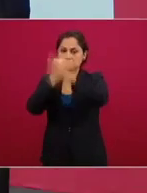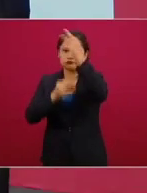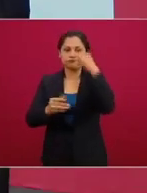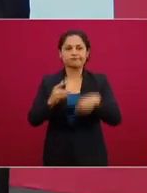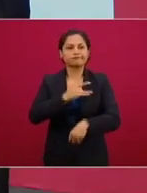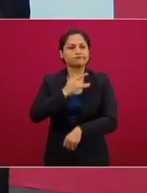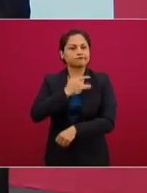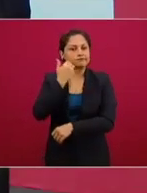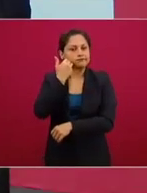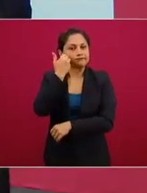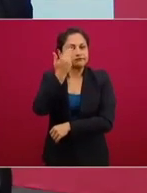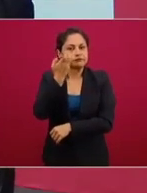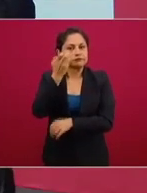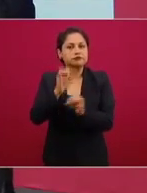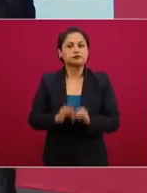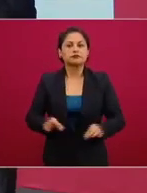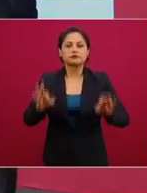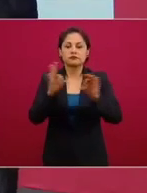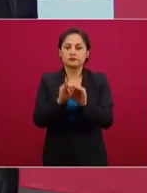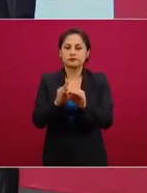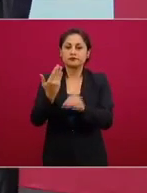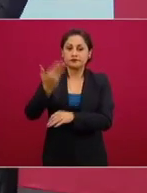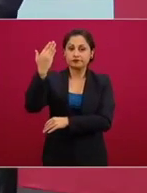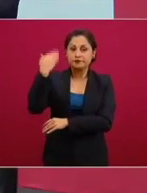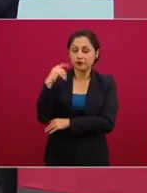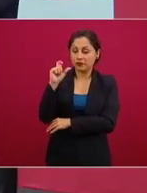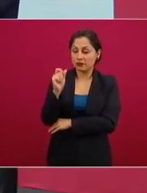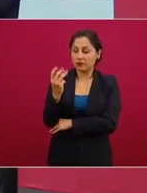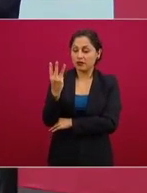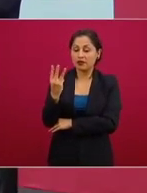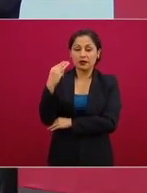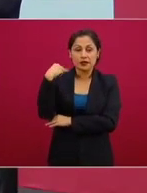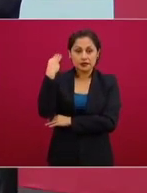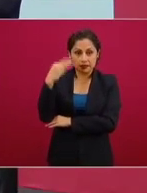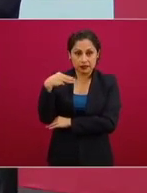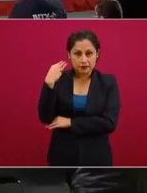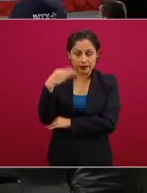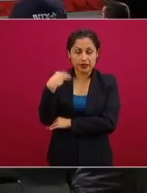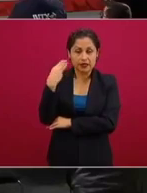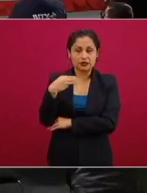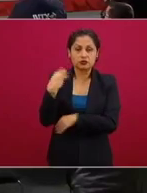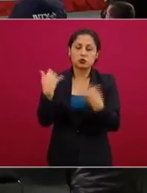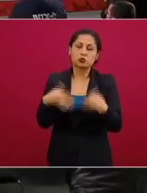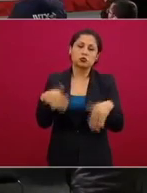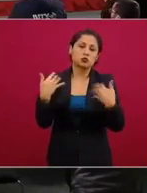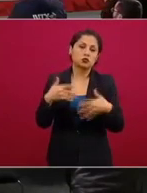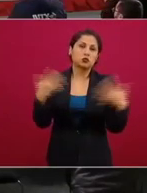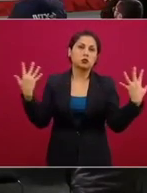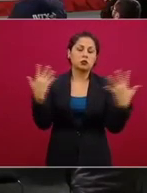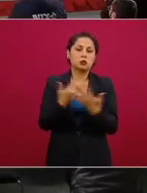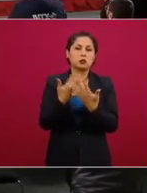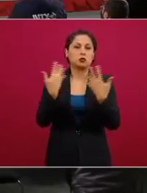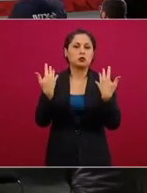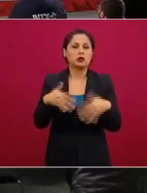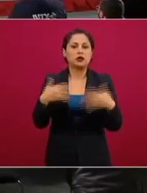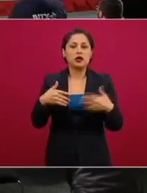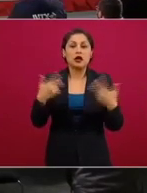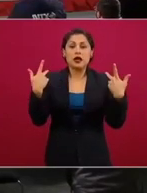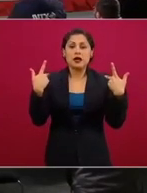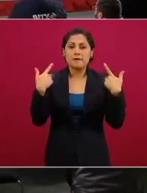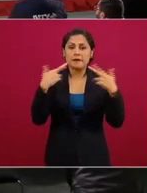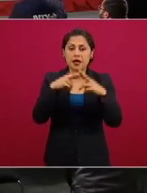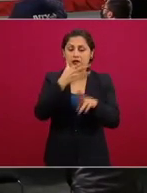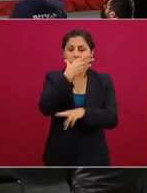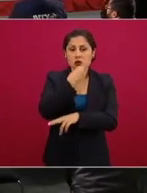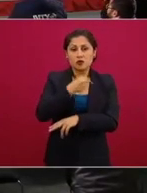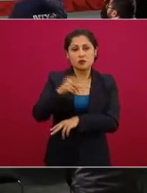Lo que sucedió a partir del 23 de marzo es sorprendente. Las maestras y maestros de México no han abandonado